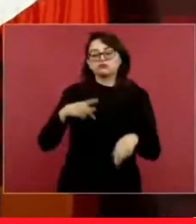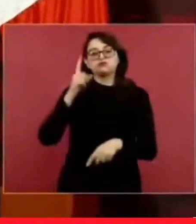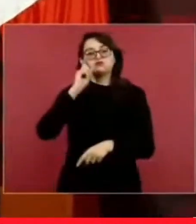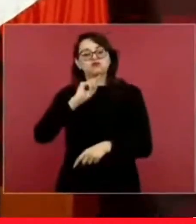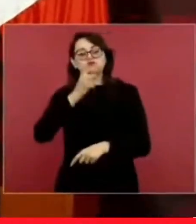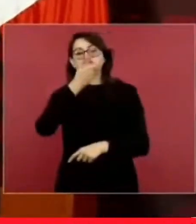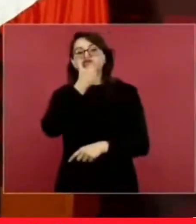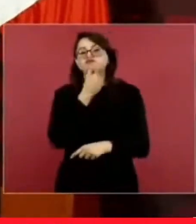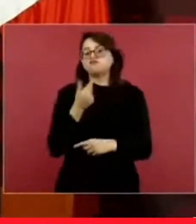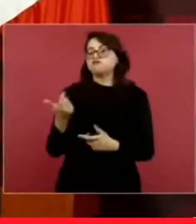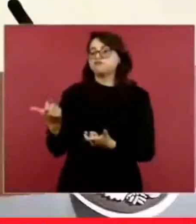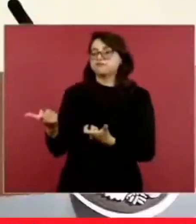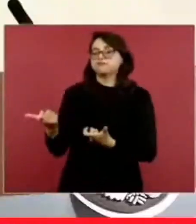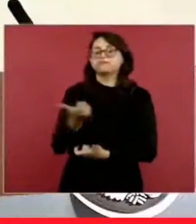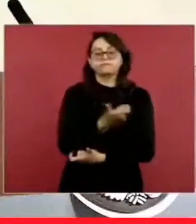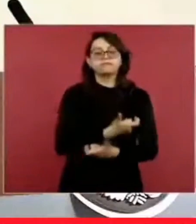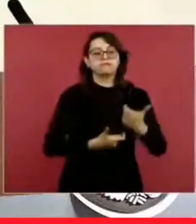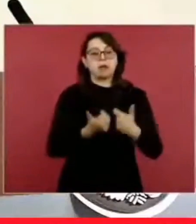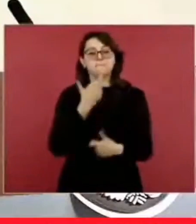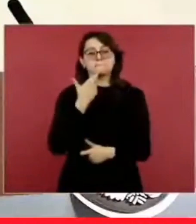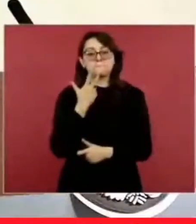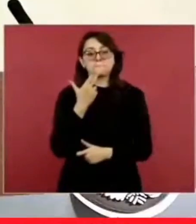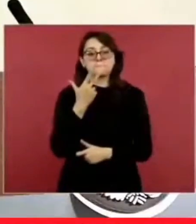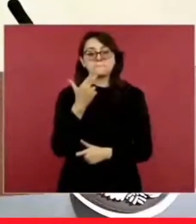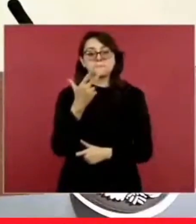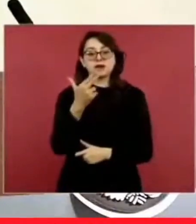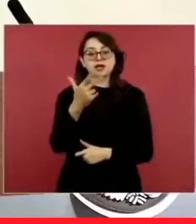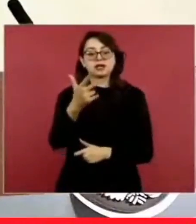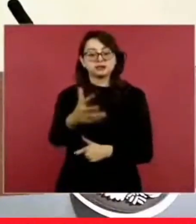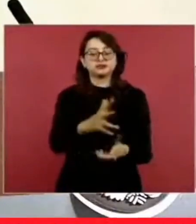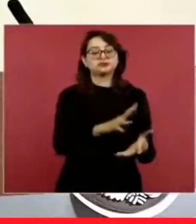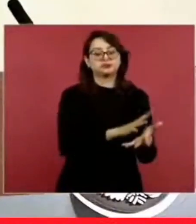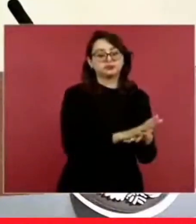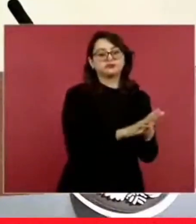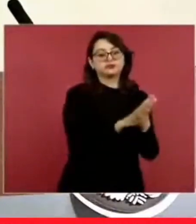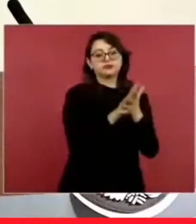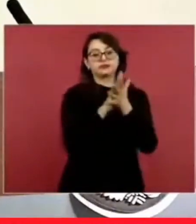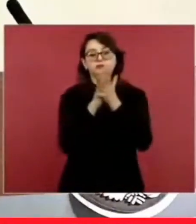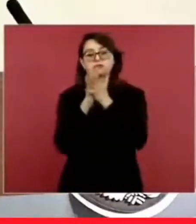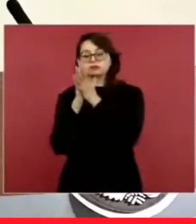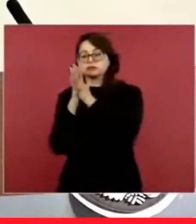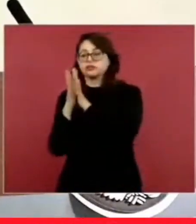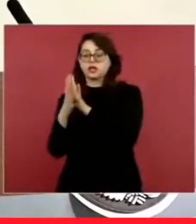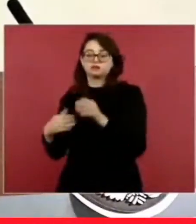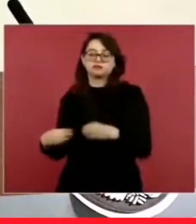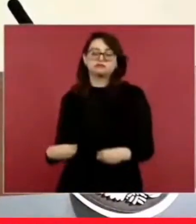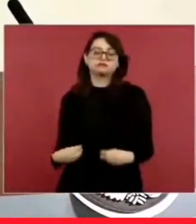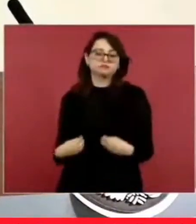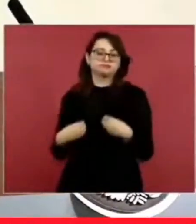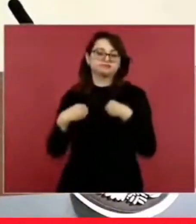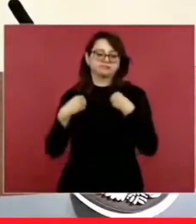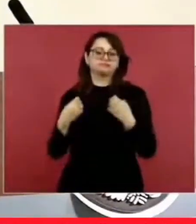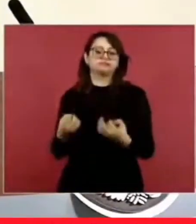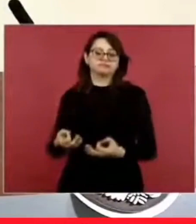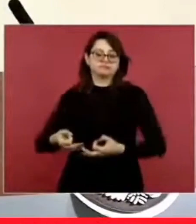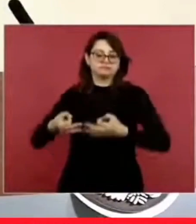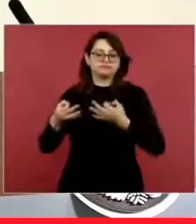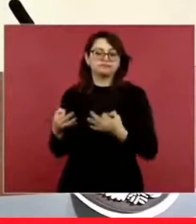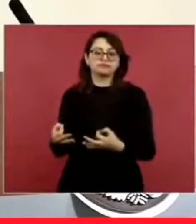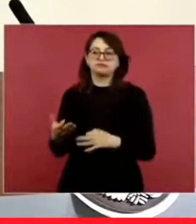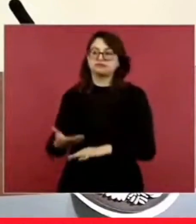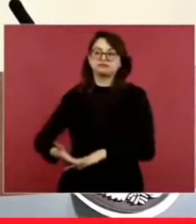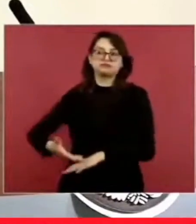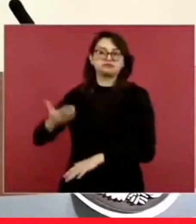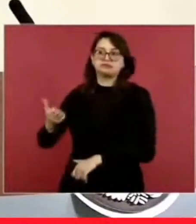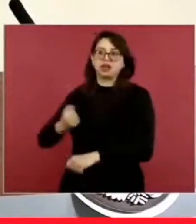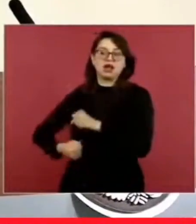hombres de esta zona del estado y transformar literalmente transformar la vida de las comunidades que por años y años estuvieron